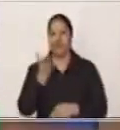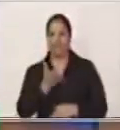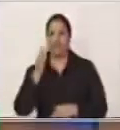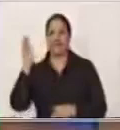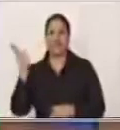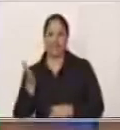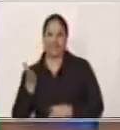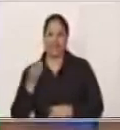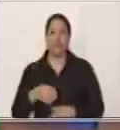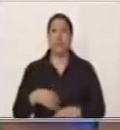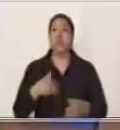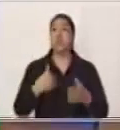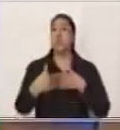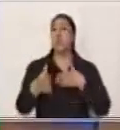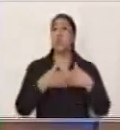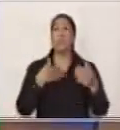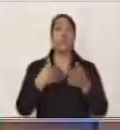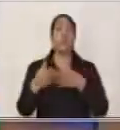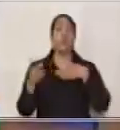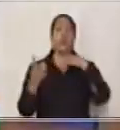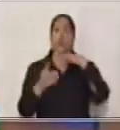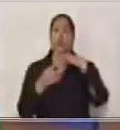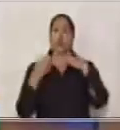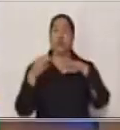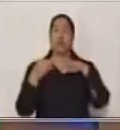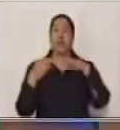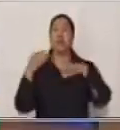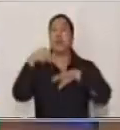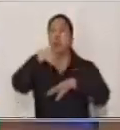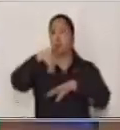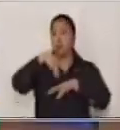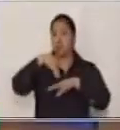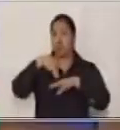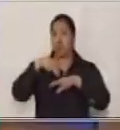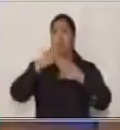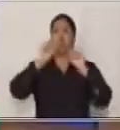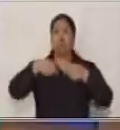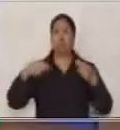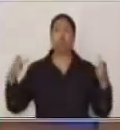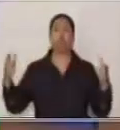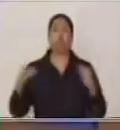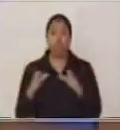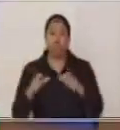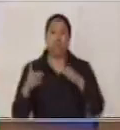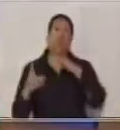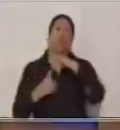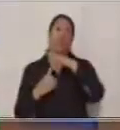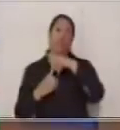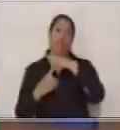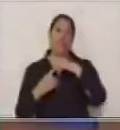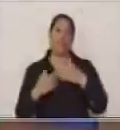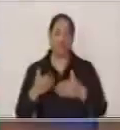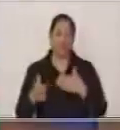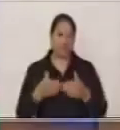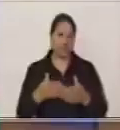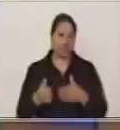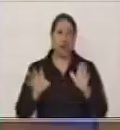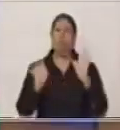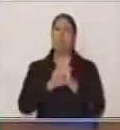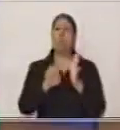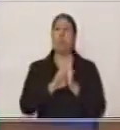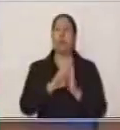Cualquier numerador se puede simplificar con cualquier denominador. Por ejemplo, aquí tenemos